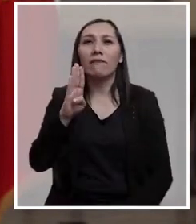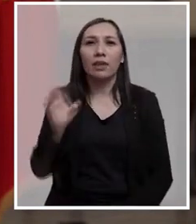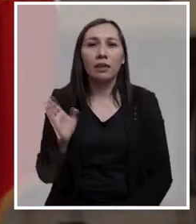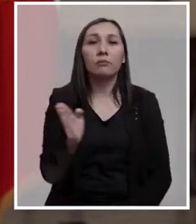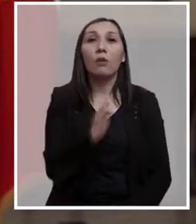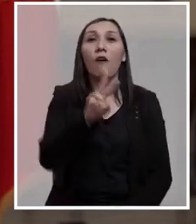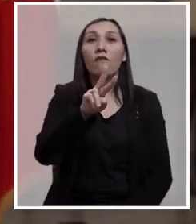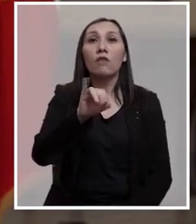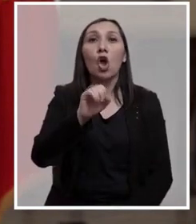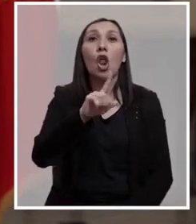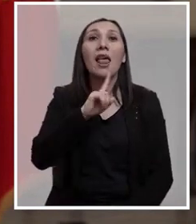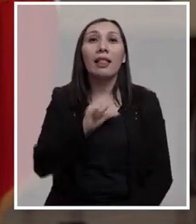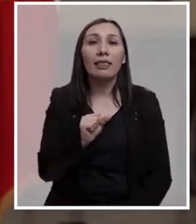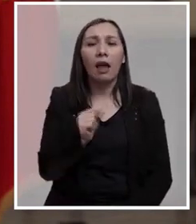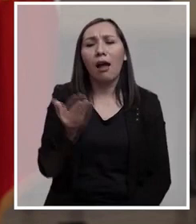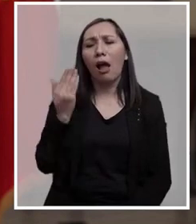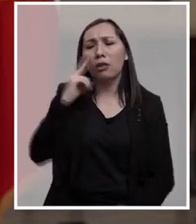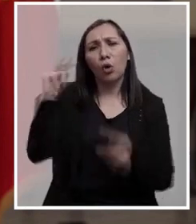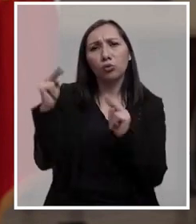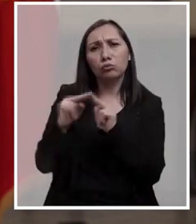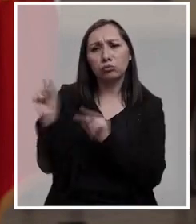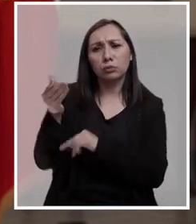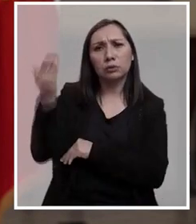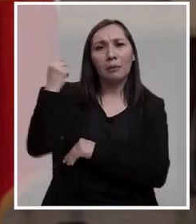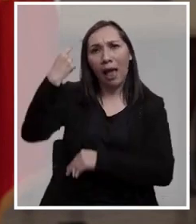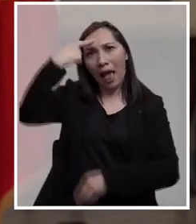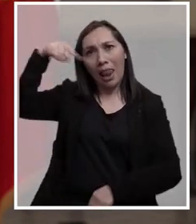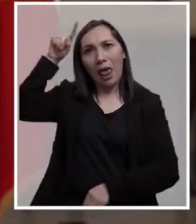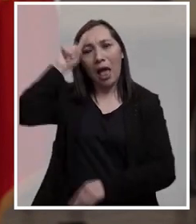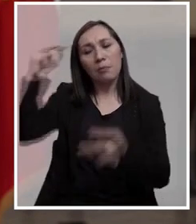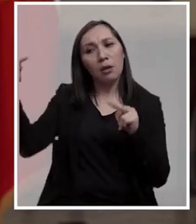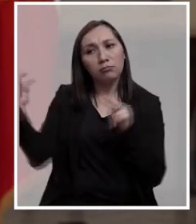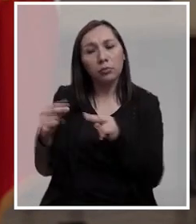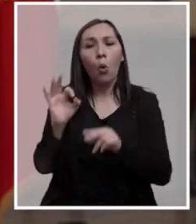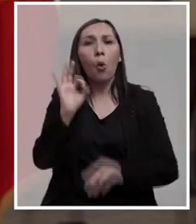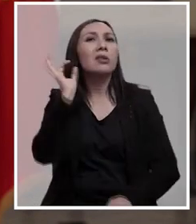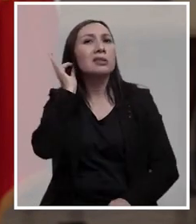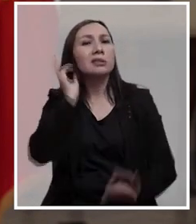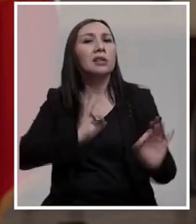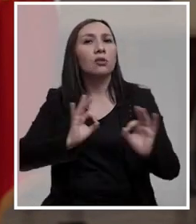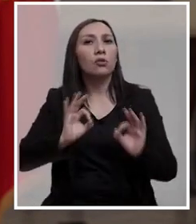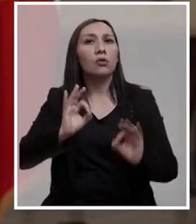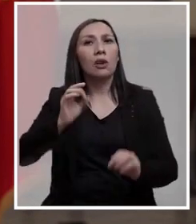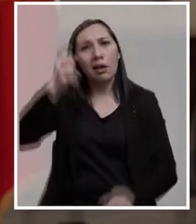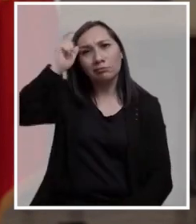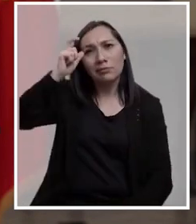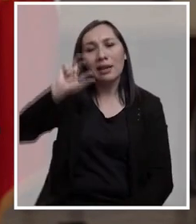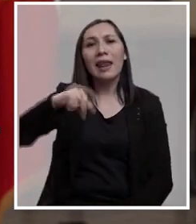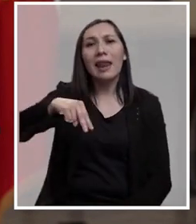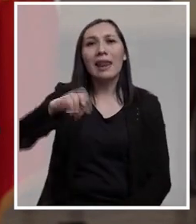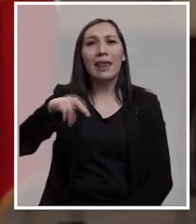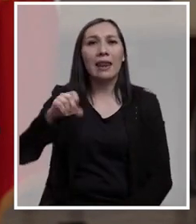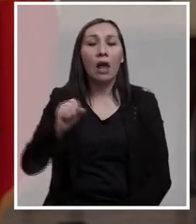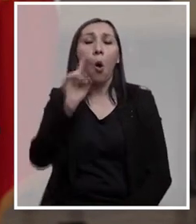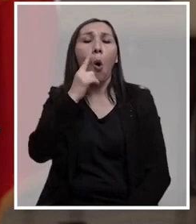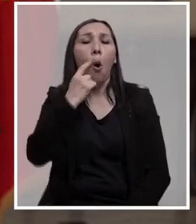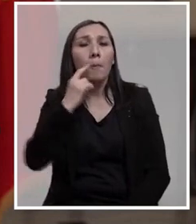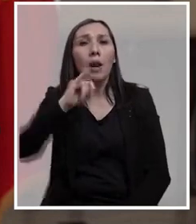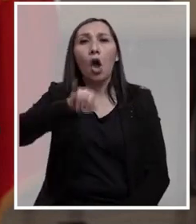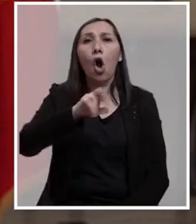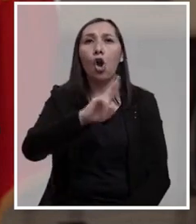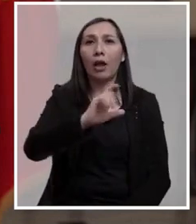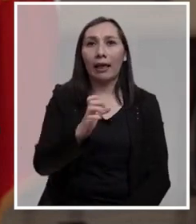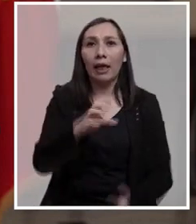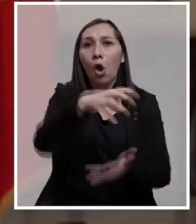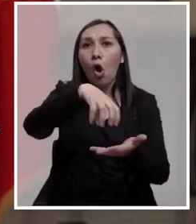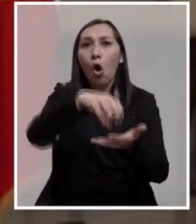o en Violeta a quienes conocía hace pocas semanas en calama o a la señora nena de la granja o a Don Jorge